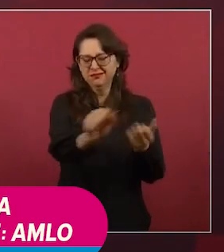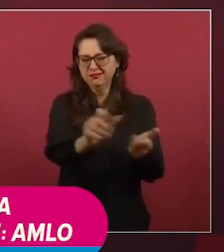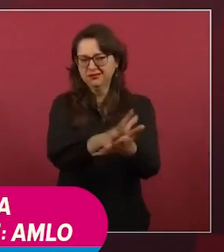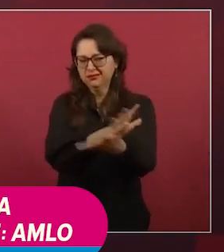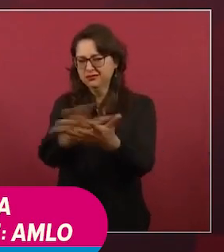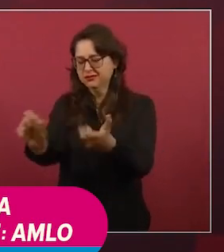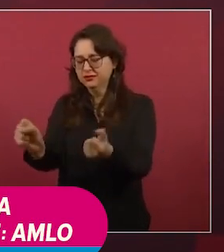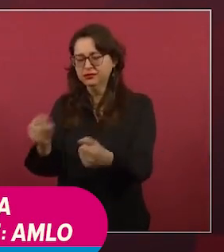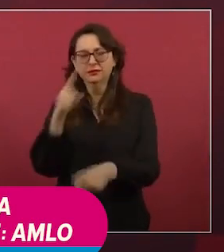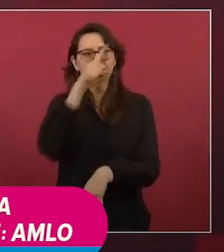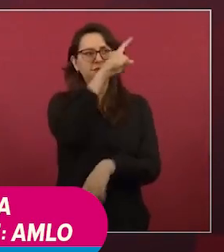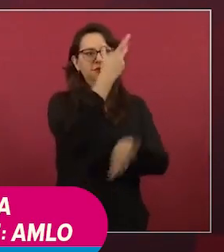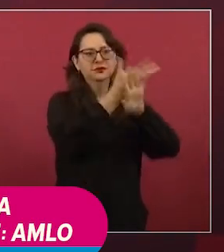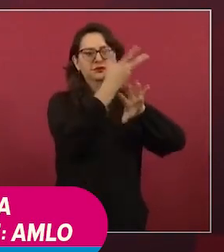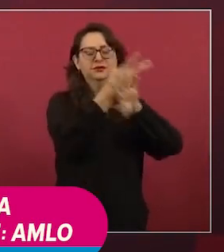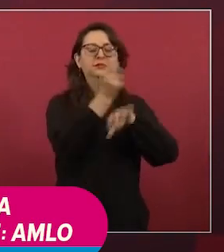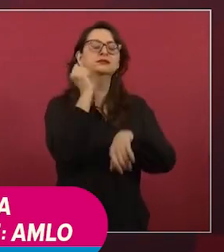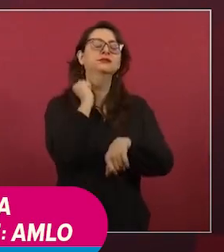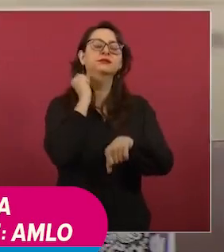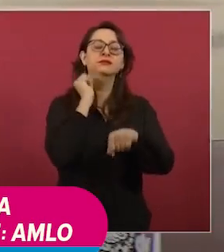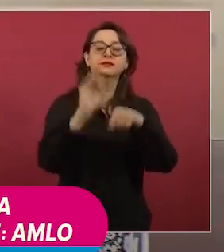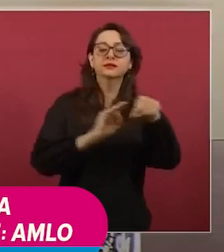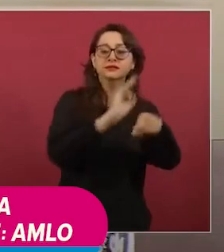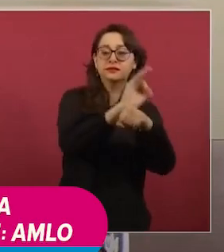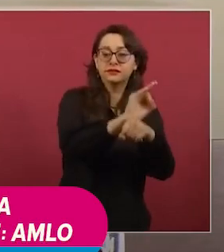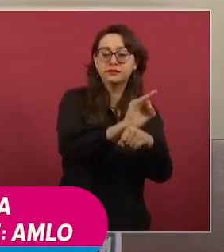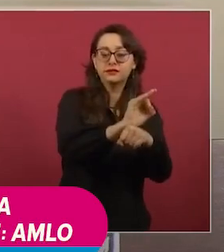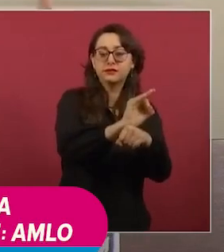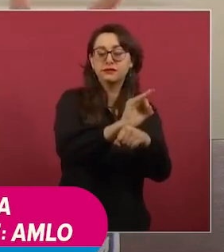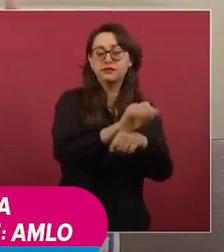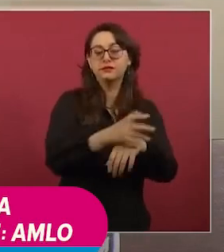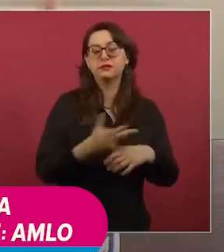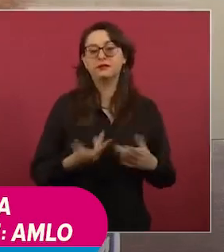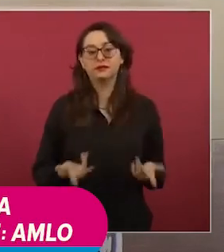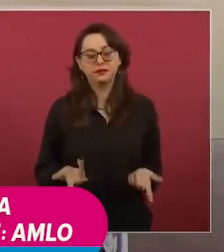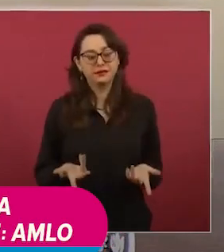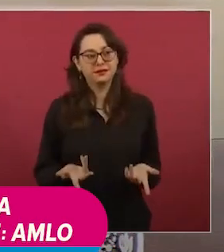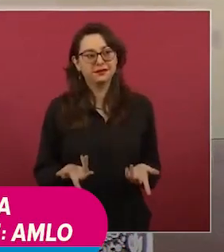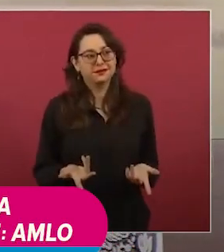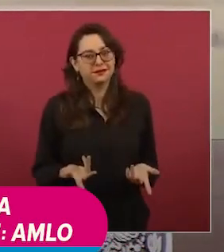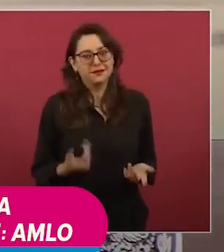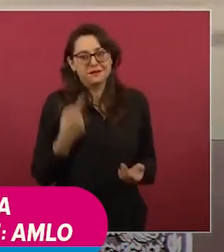a esta empresa estadounidense que